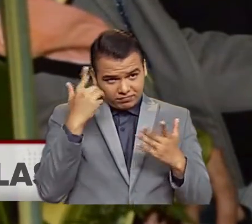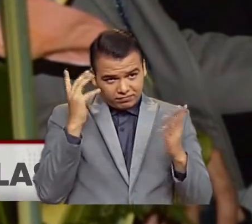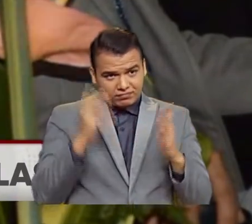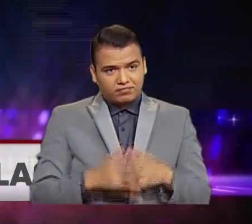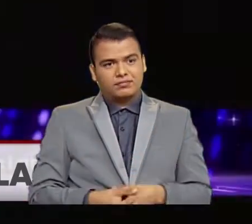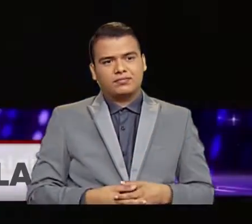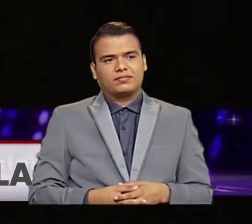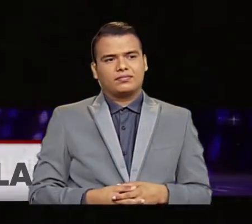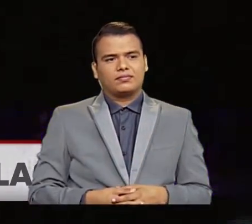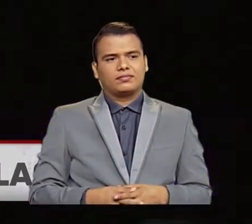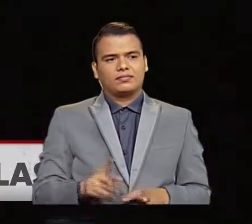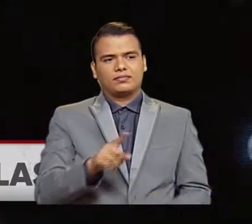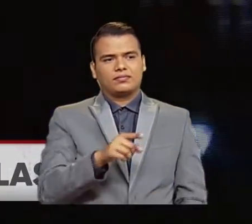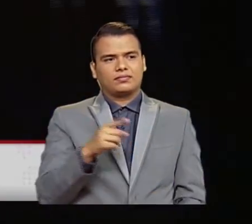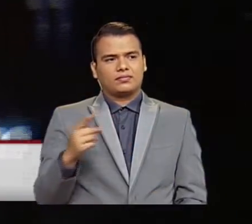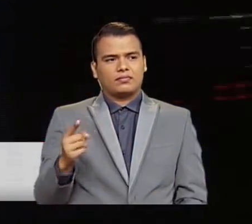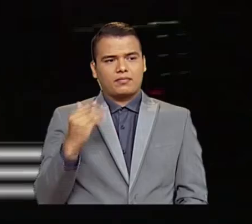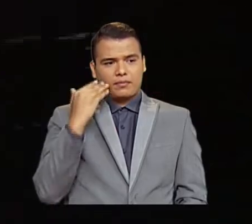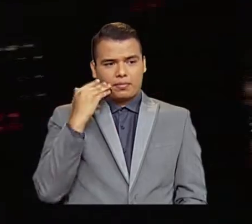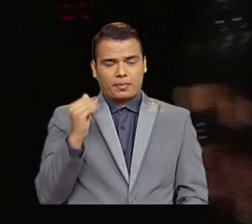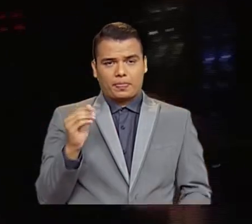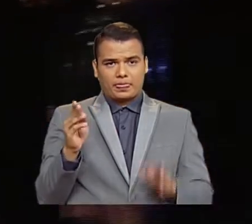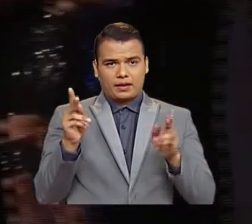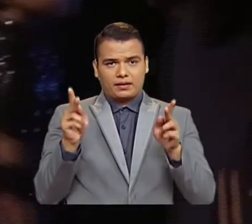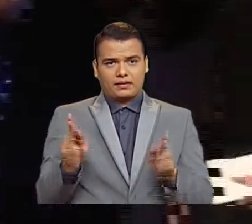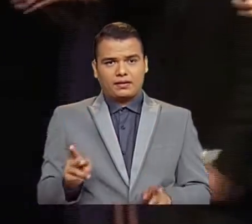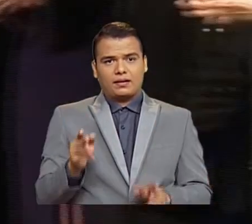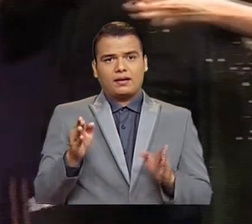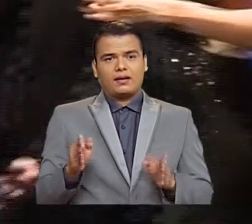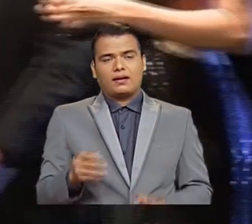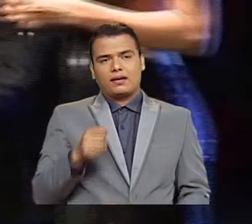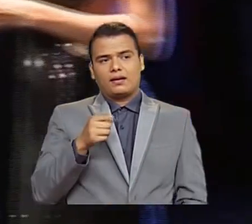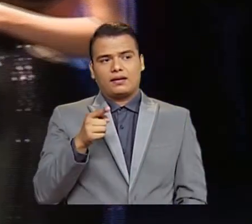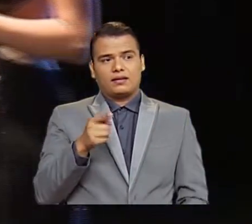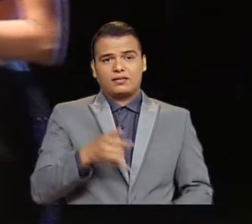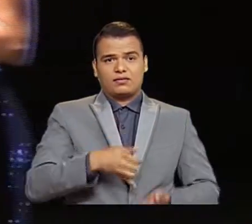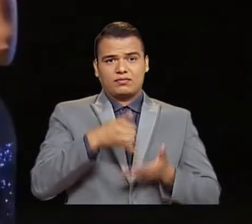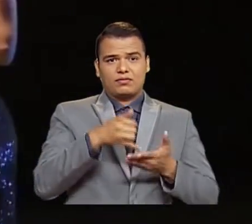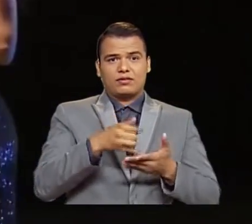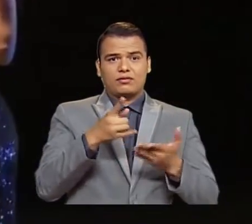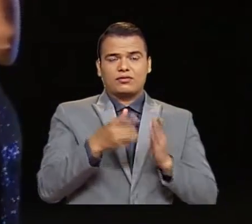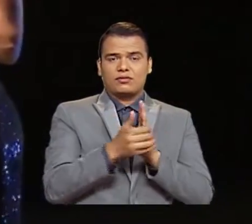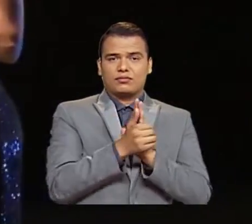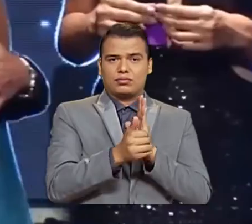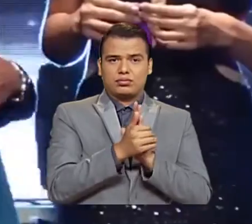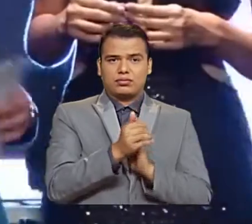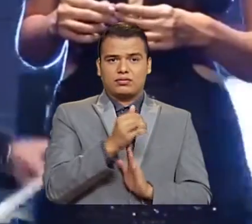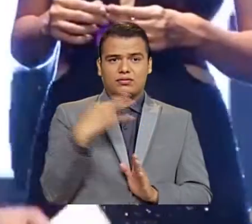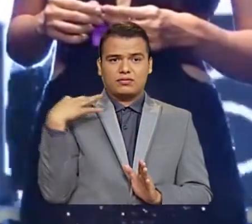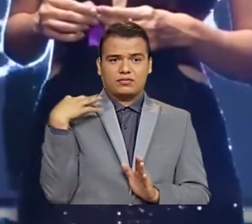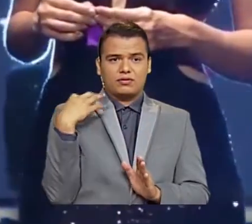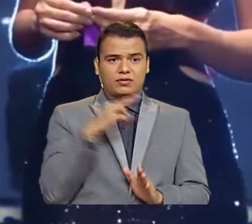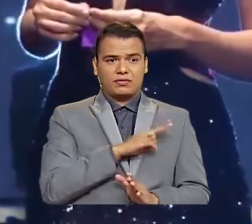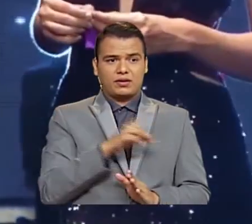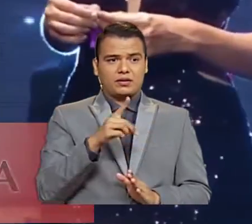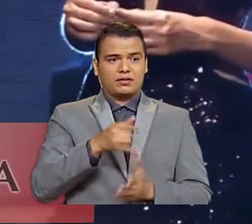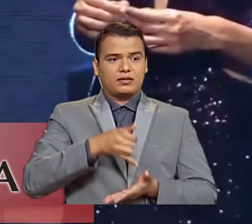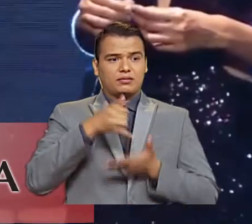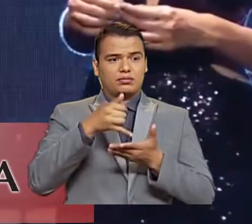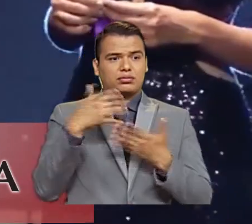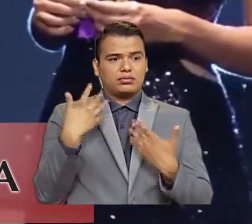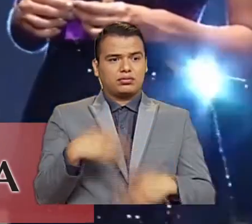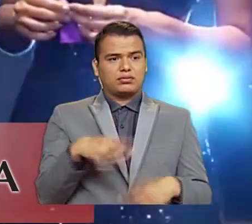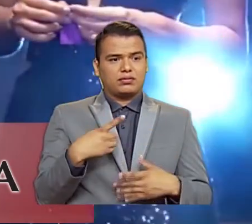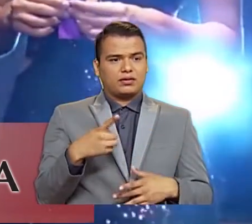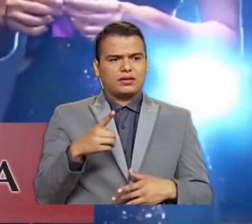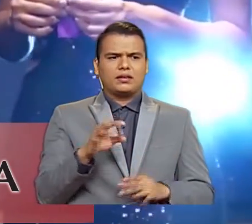otra parte, nuestra presentadora y compañera Judy Duque fue la ganadora de los premios al Talento y Moda Vallecaucana como mejor